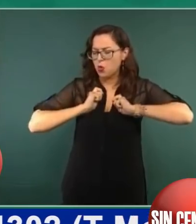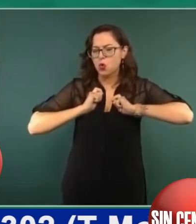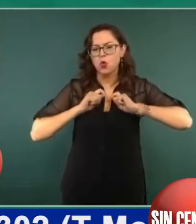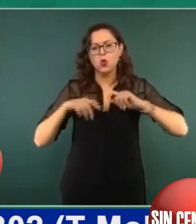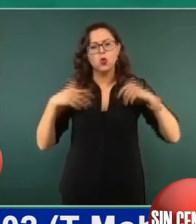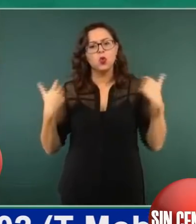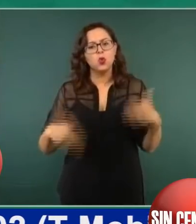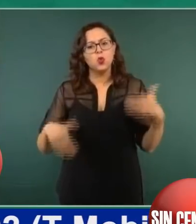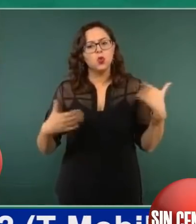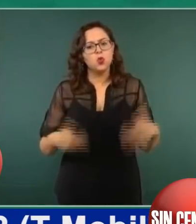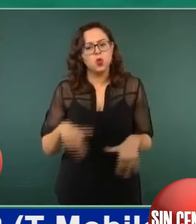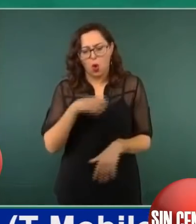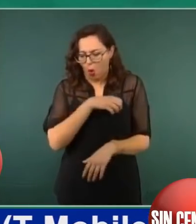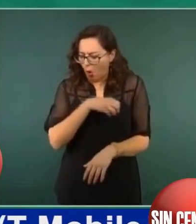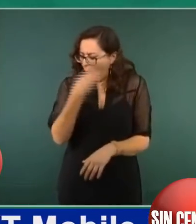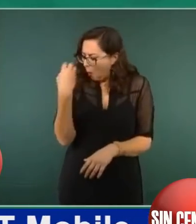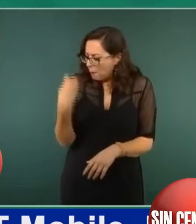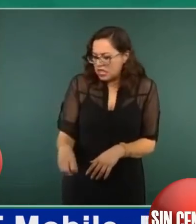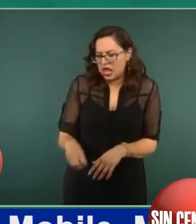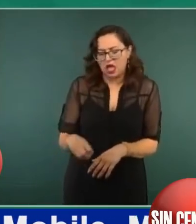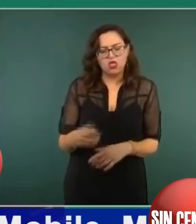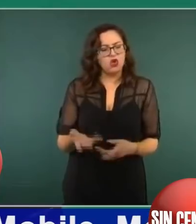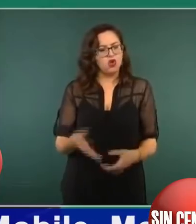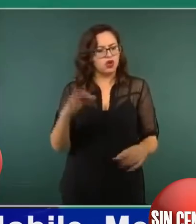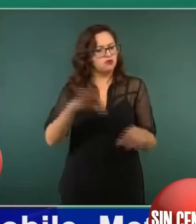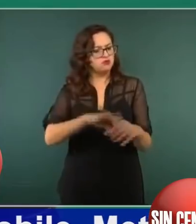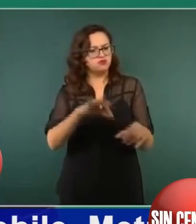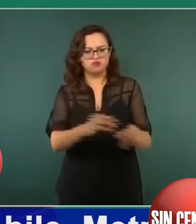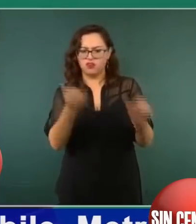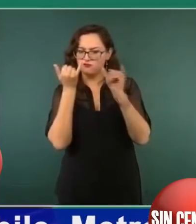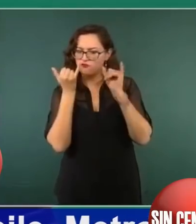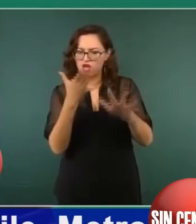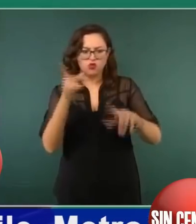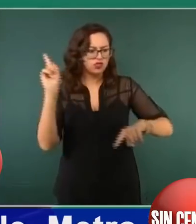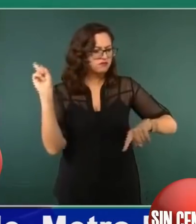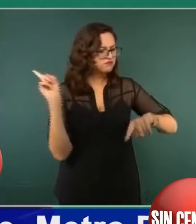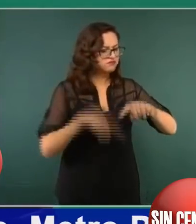a que haya democracia, a desterrar los fraudes electorales.